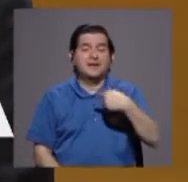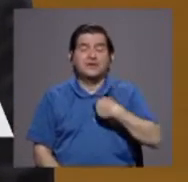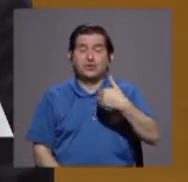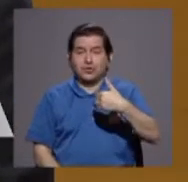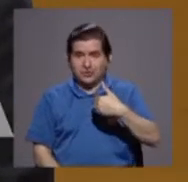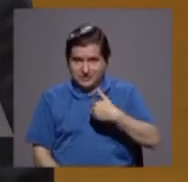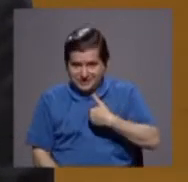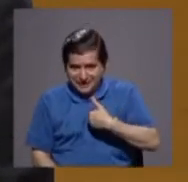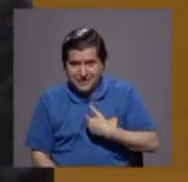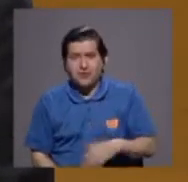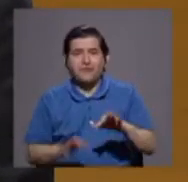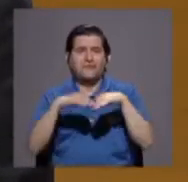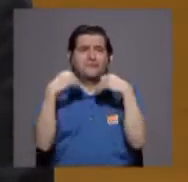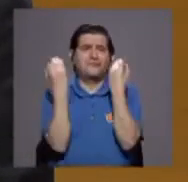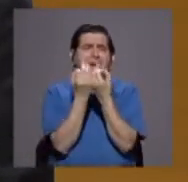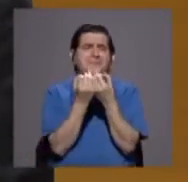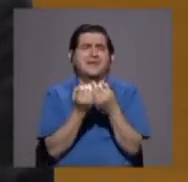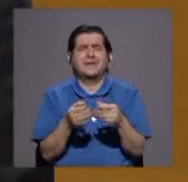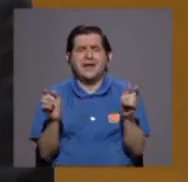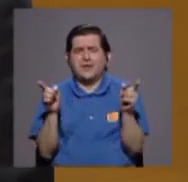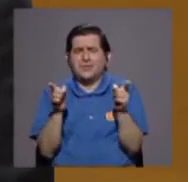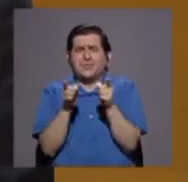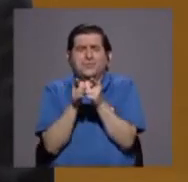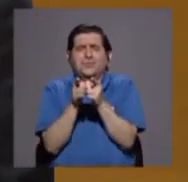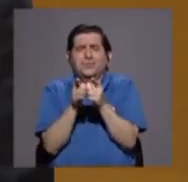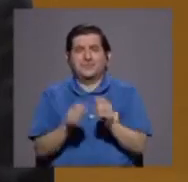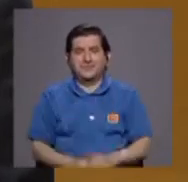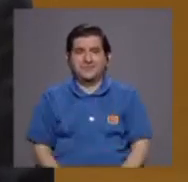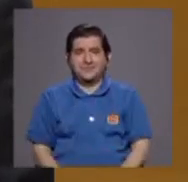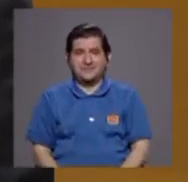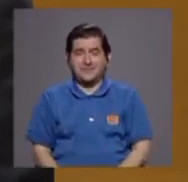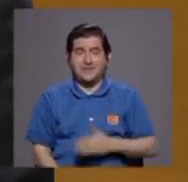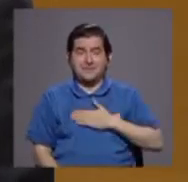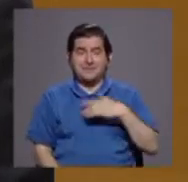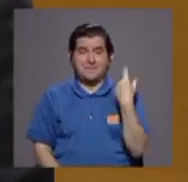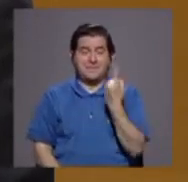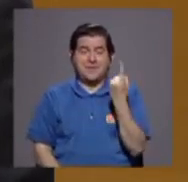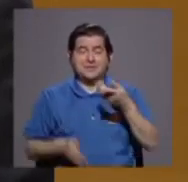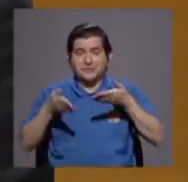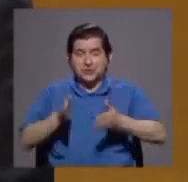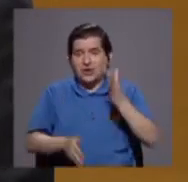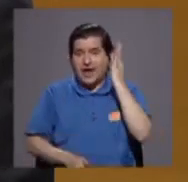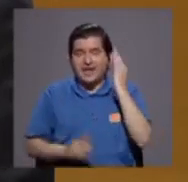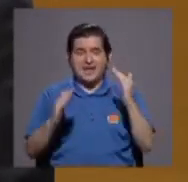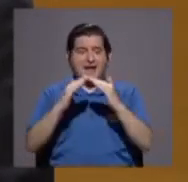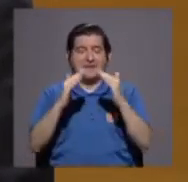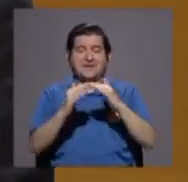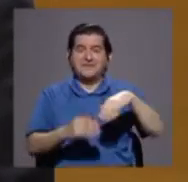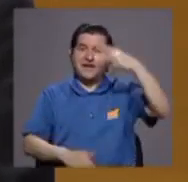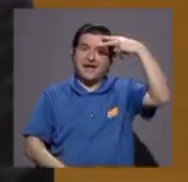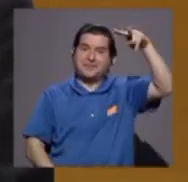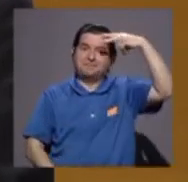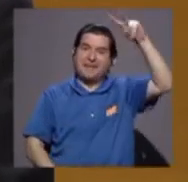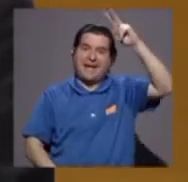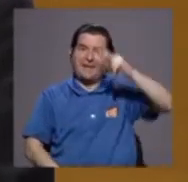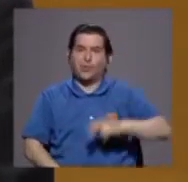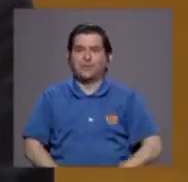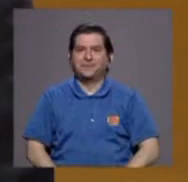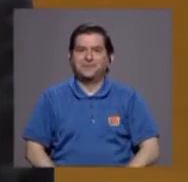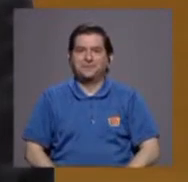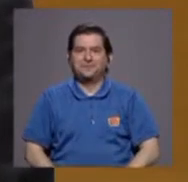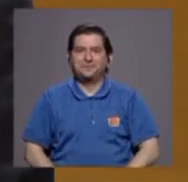tengo una familia muy pequeña, tan pequeña como que mi única hija vive en México, de manera